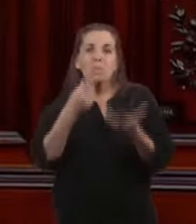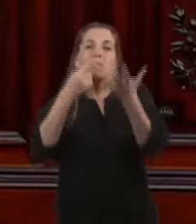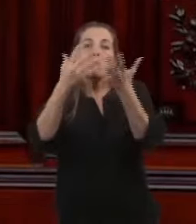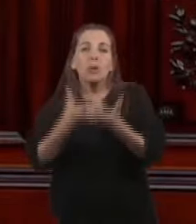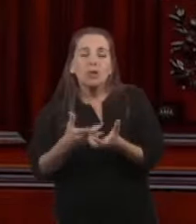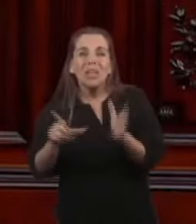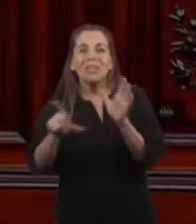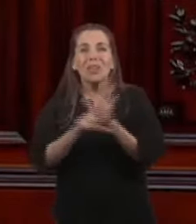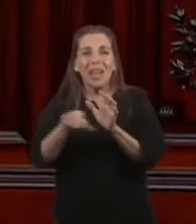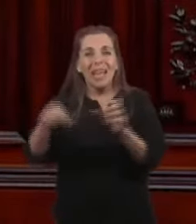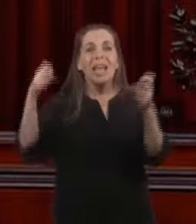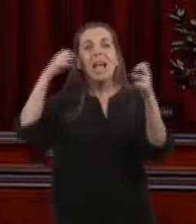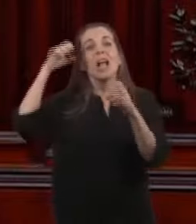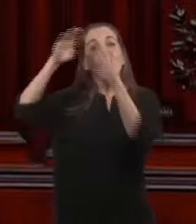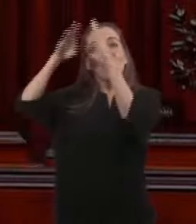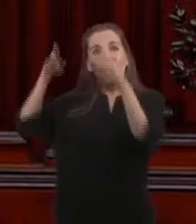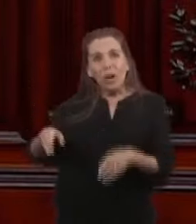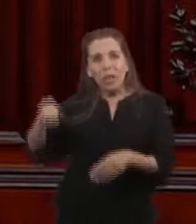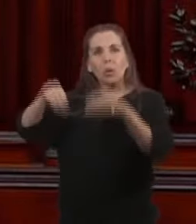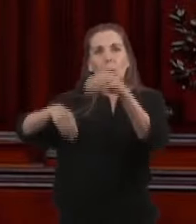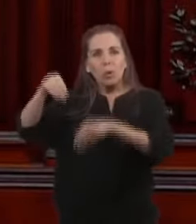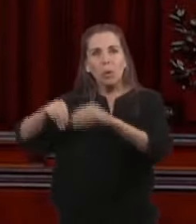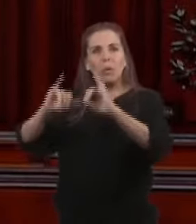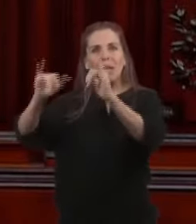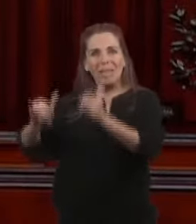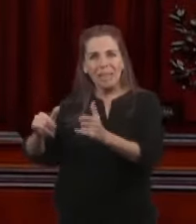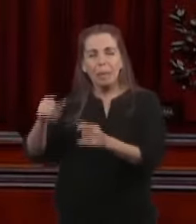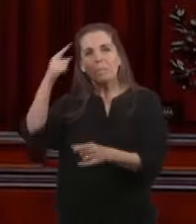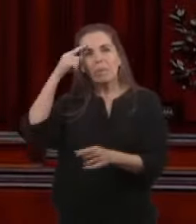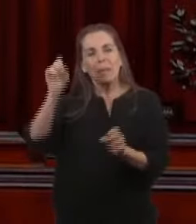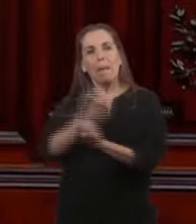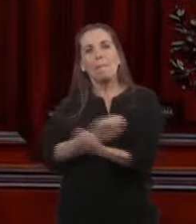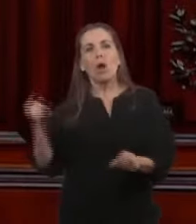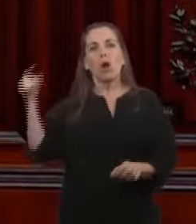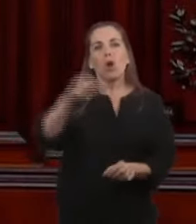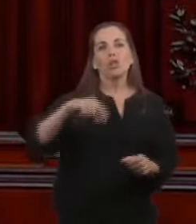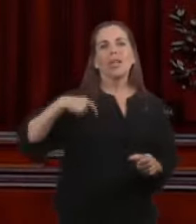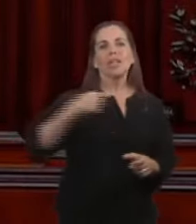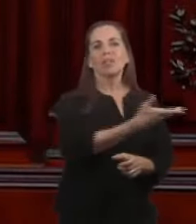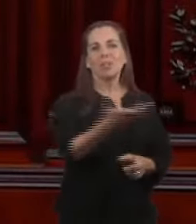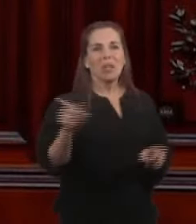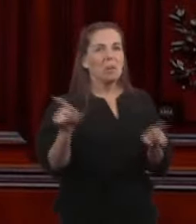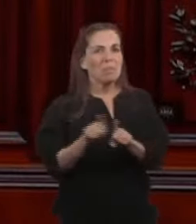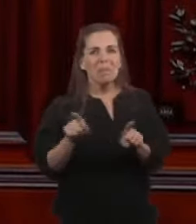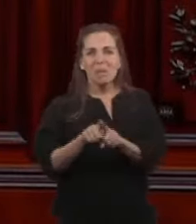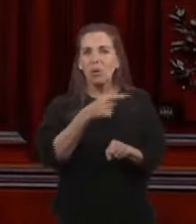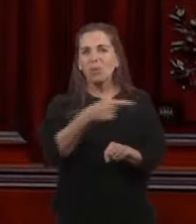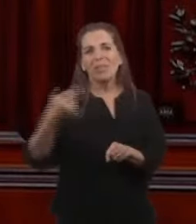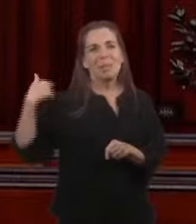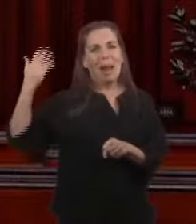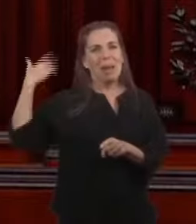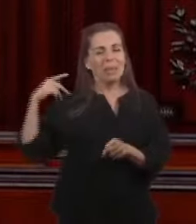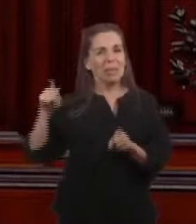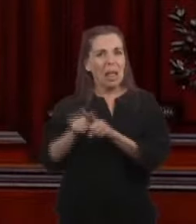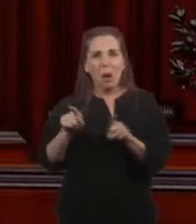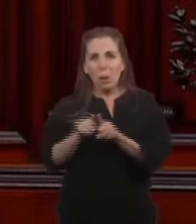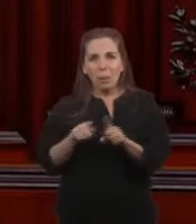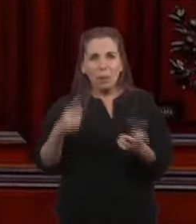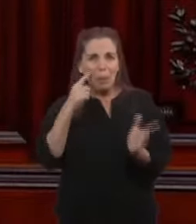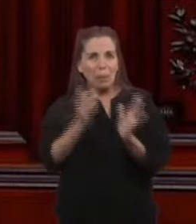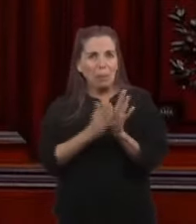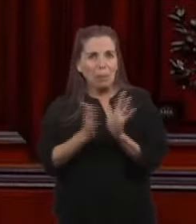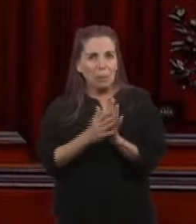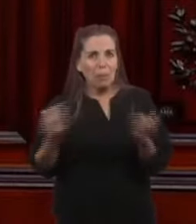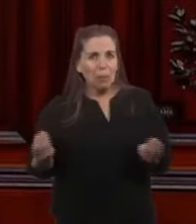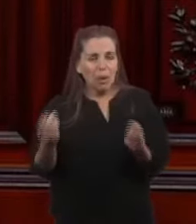el congreso peor es para la sociedad así lo han vuelto a demostrar en esta casa en las últimas semanas porque ellos tienen algo